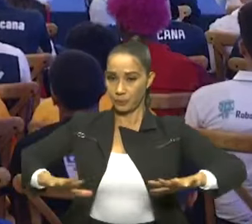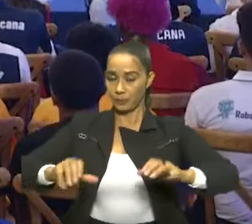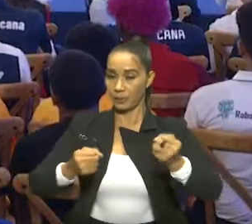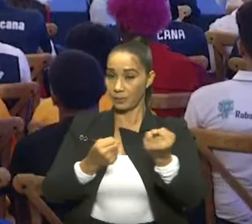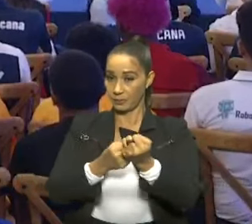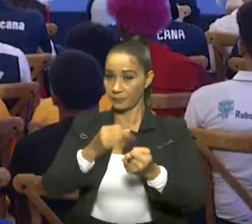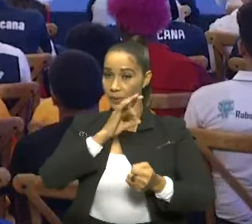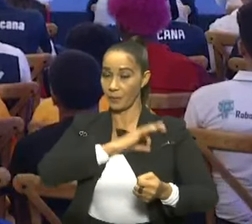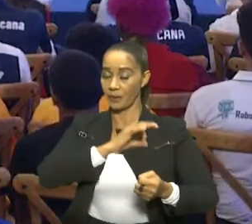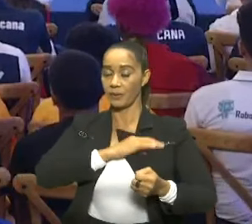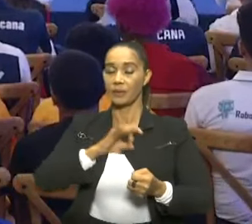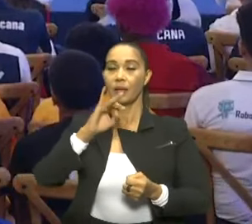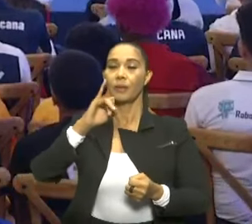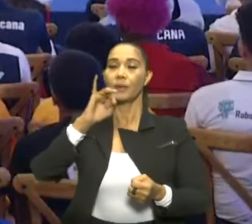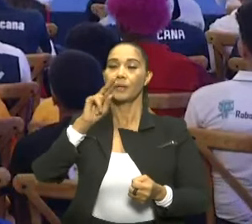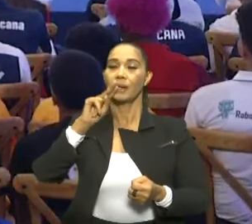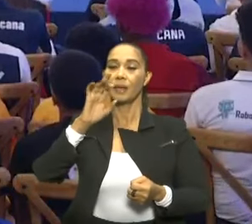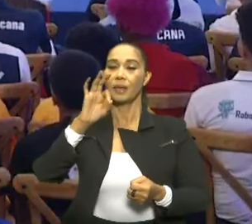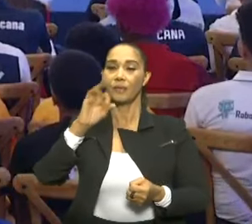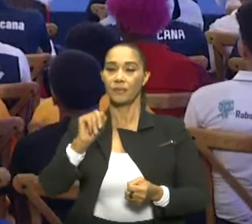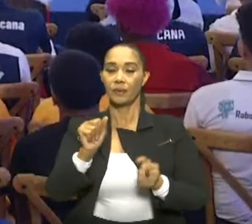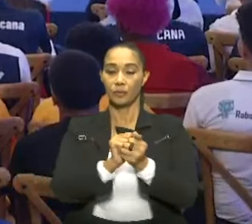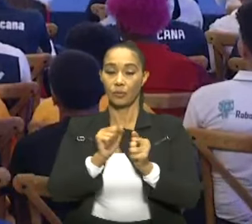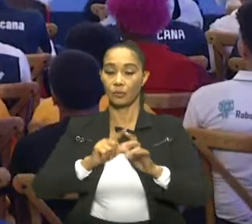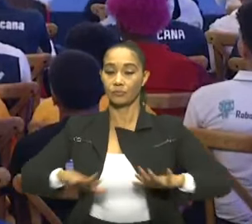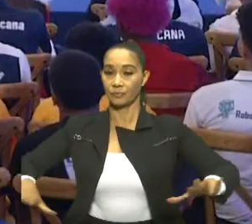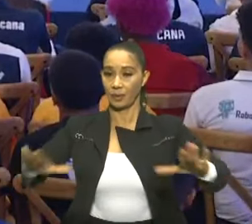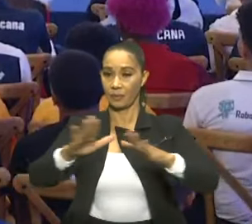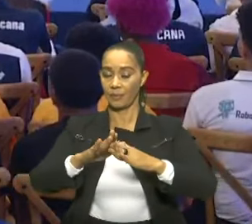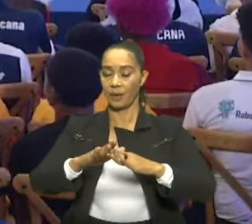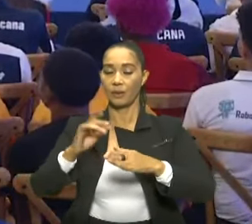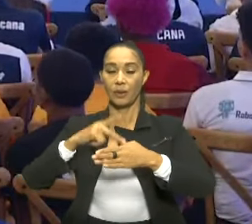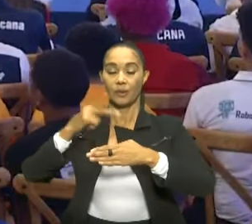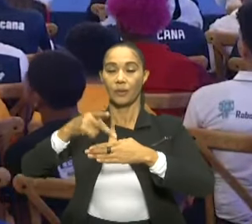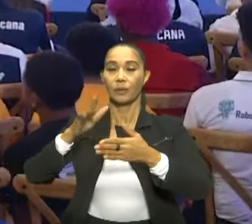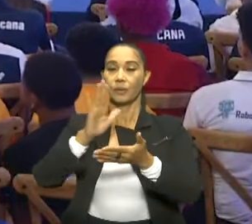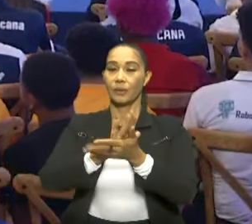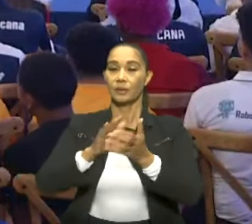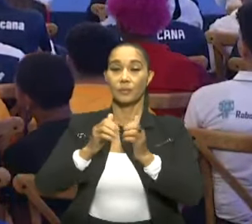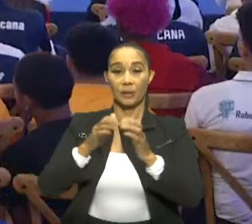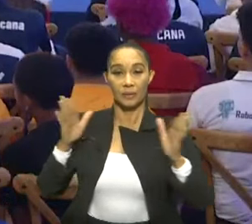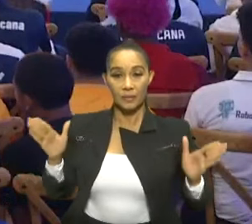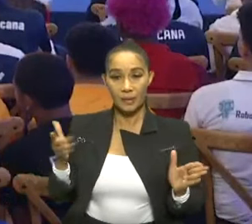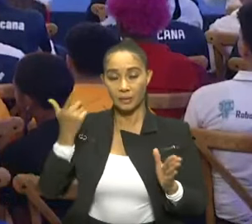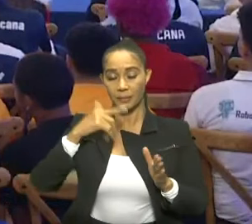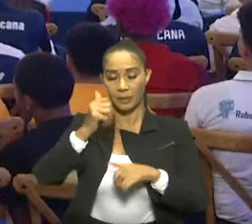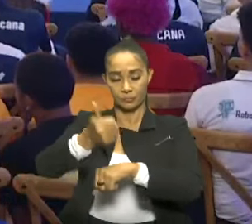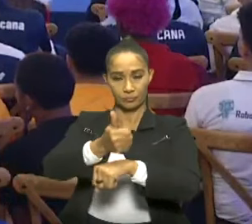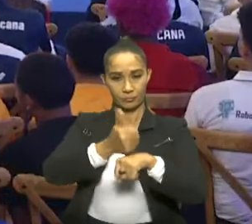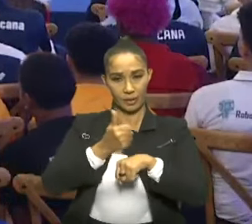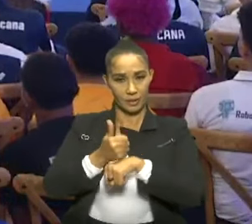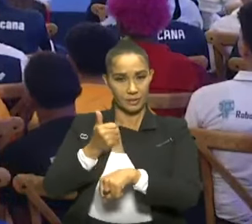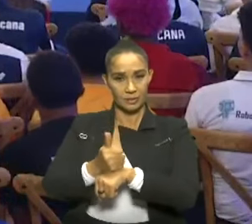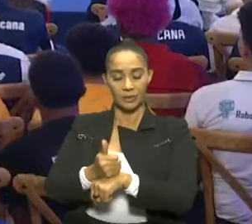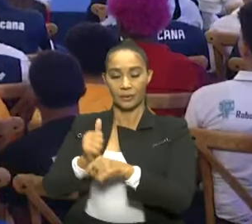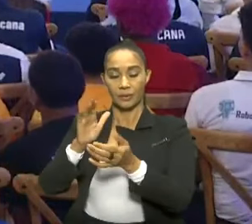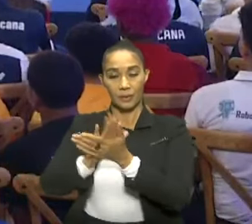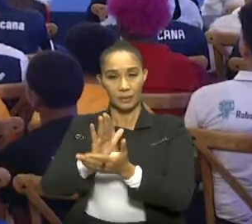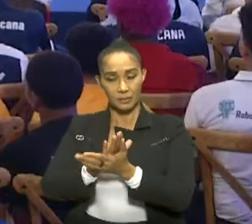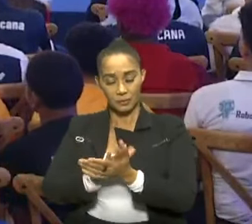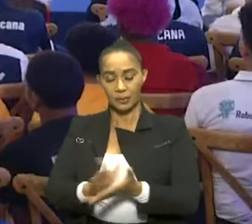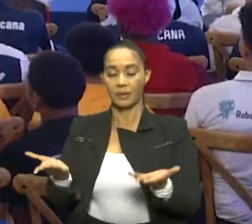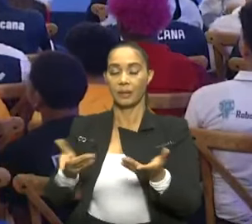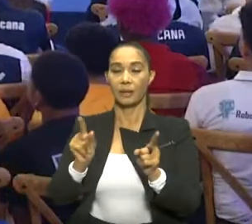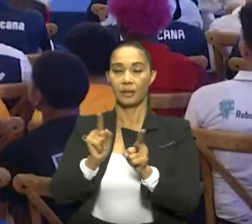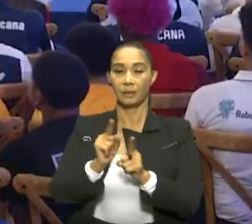el proyecto INEFI con el barrio, que es el proyecto de la escuela abierta para que en las instalaciones de nuestras escuelas y